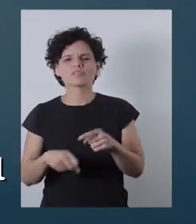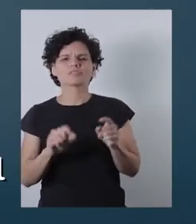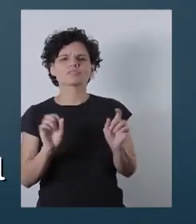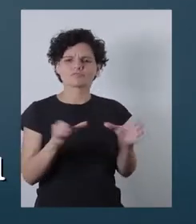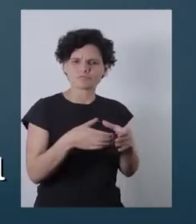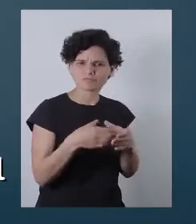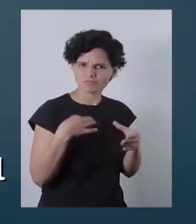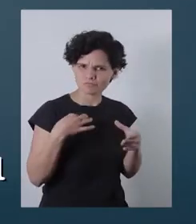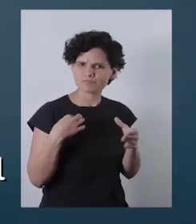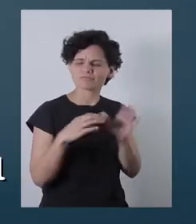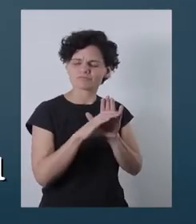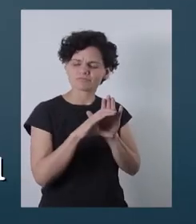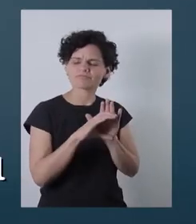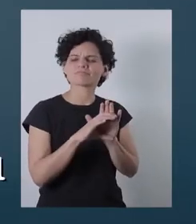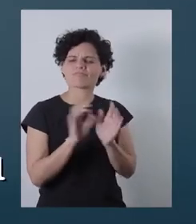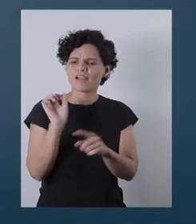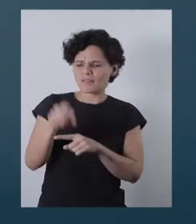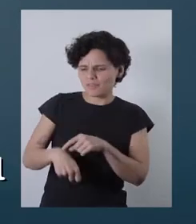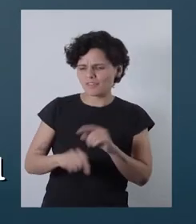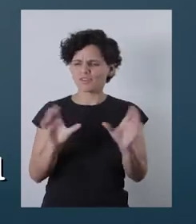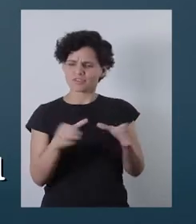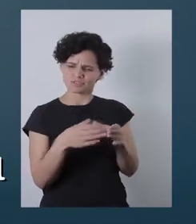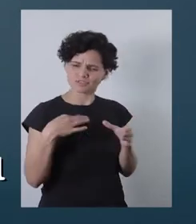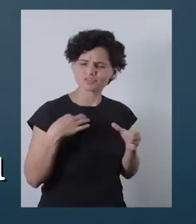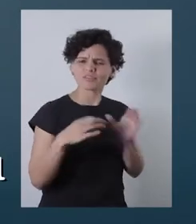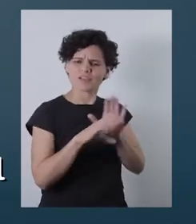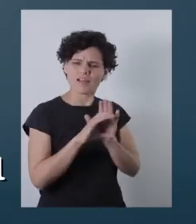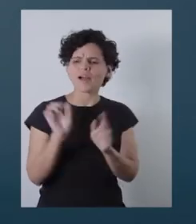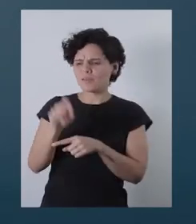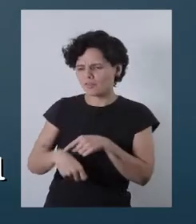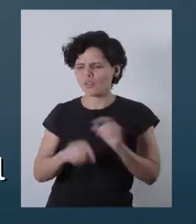Apruebo convención constitucional. Apruebo